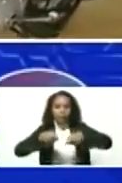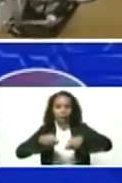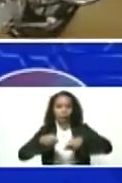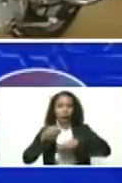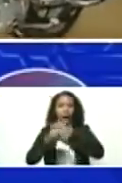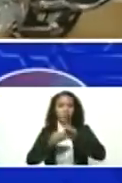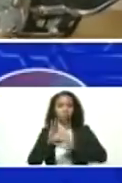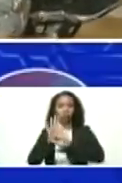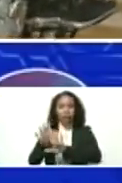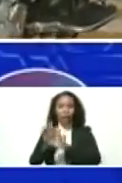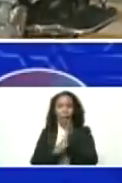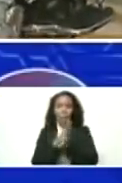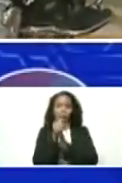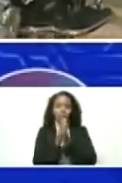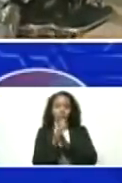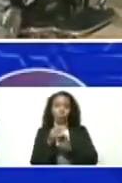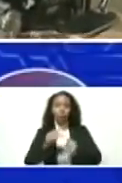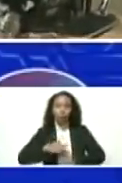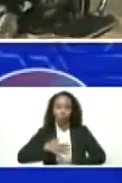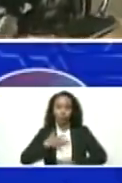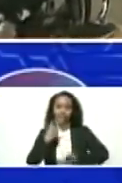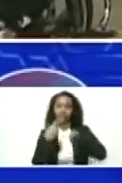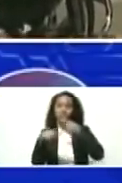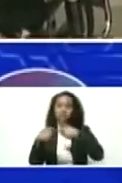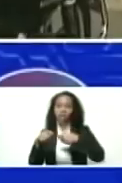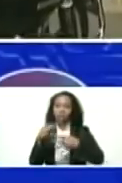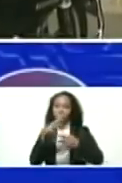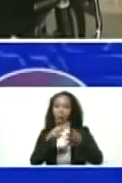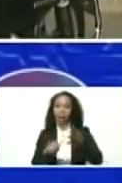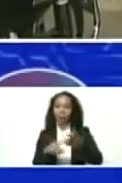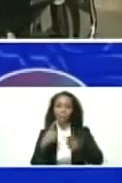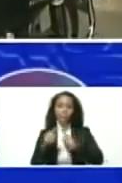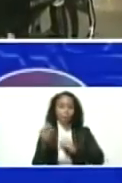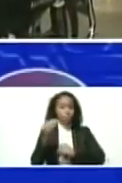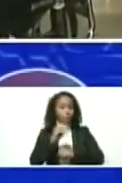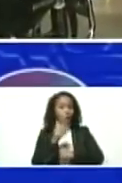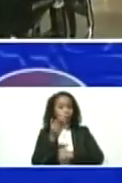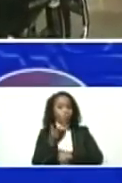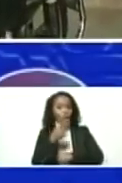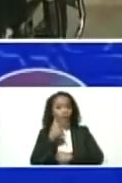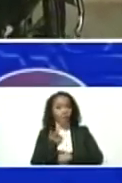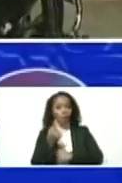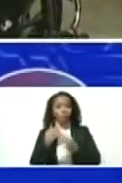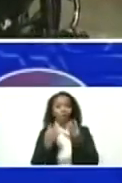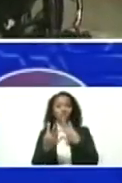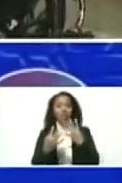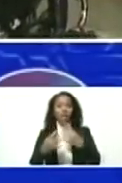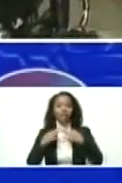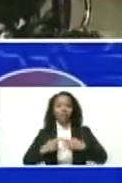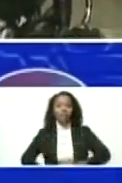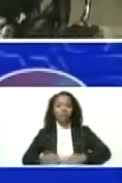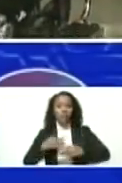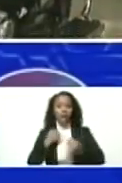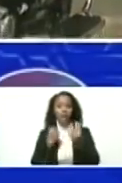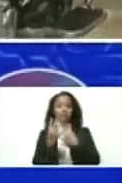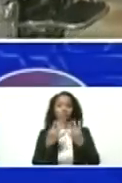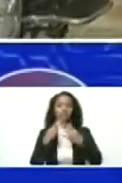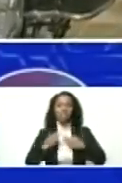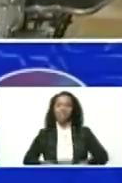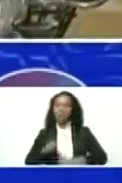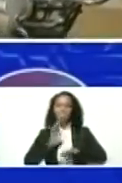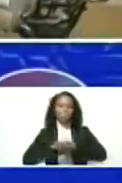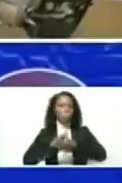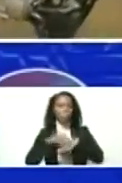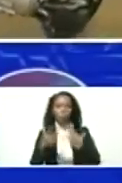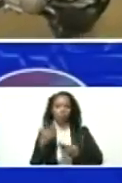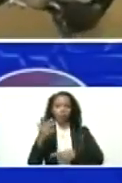los emprendedores puedan colocar sus productos. Pero además también, usted mencionaba que también es una feria física, ciertamente es una feria física que va a estar